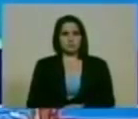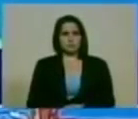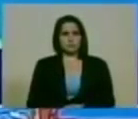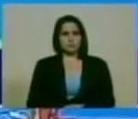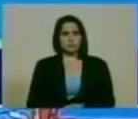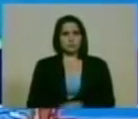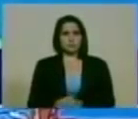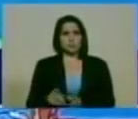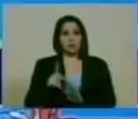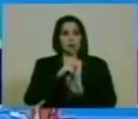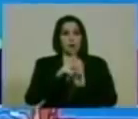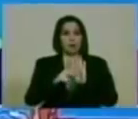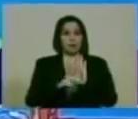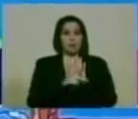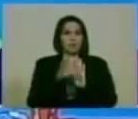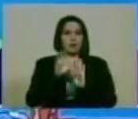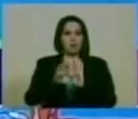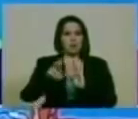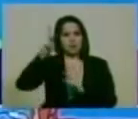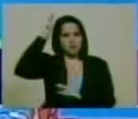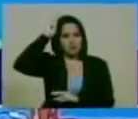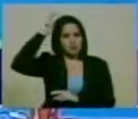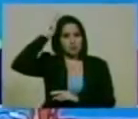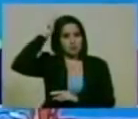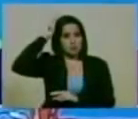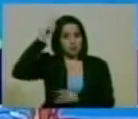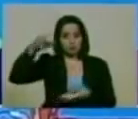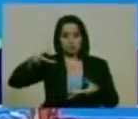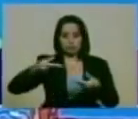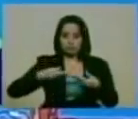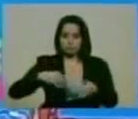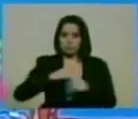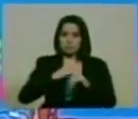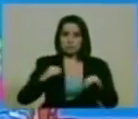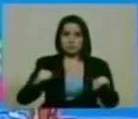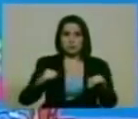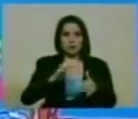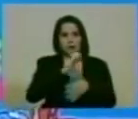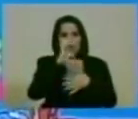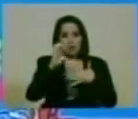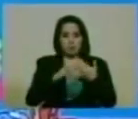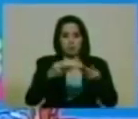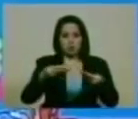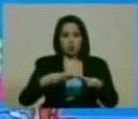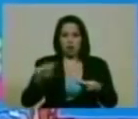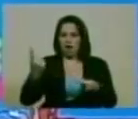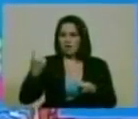Plan de la Patria Indígena. Y ayer recibí los elementos del Plan de la Patria Obrera.